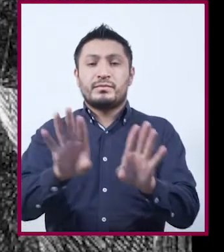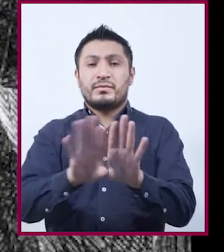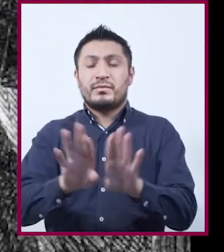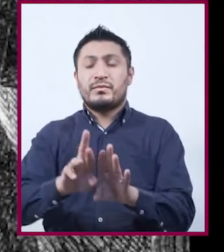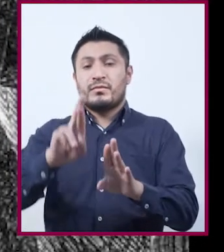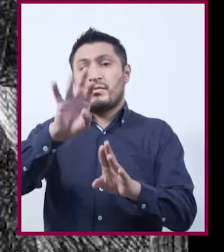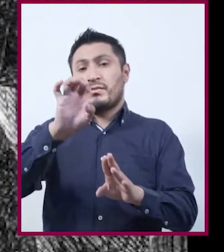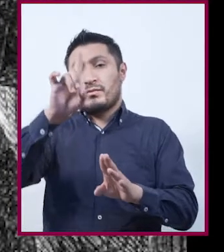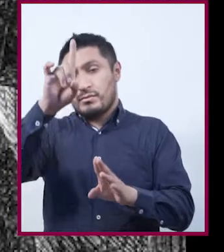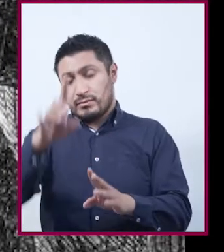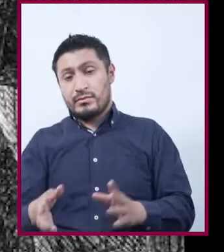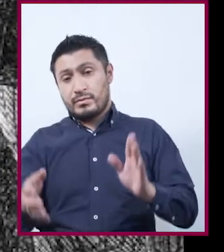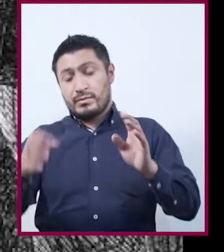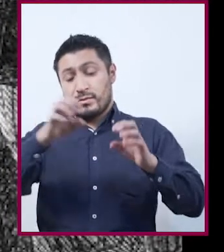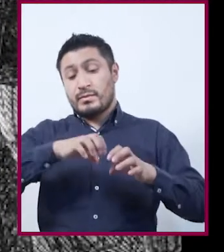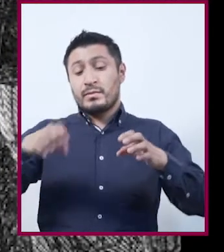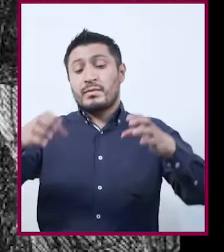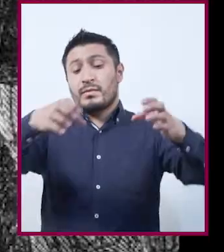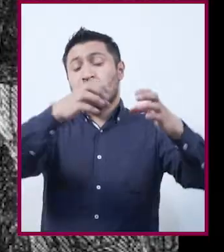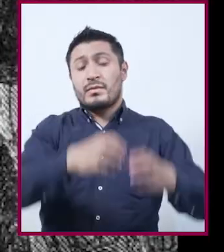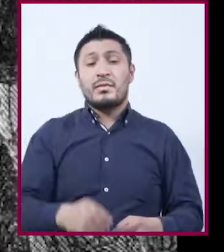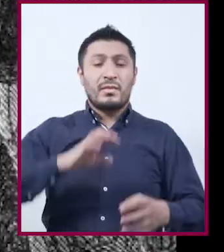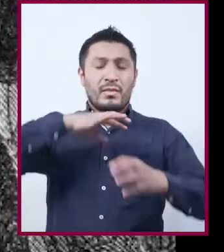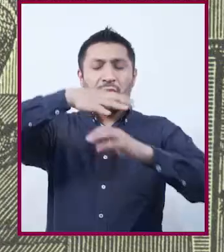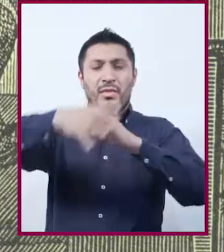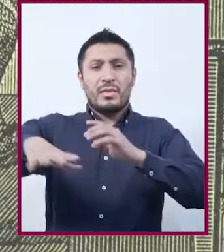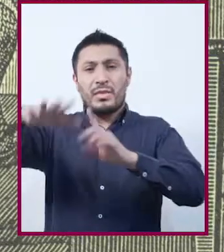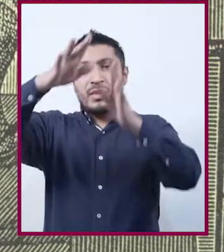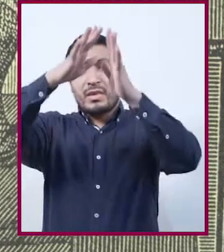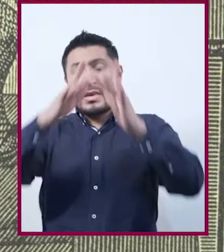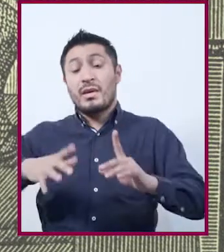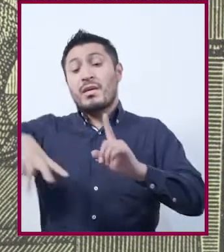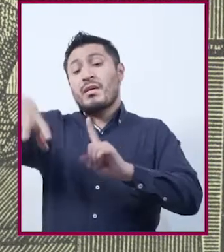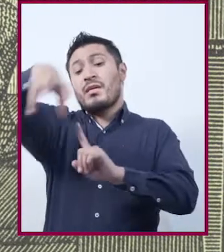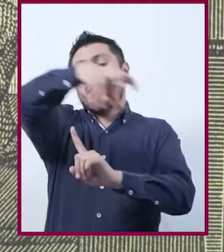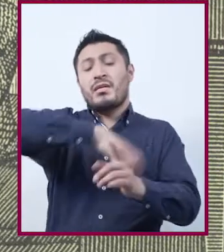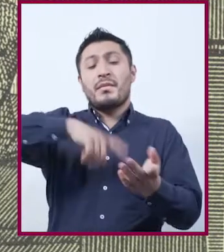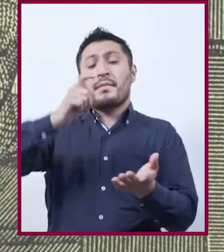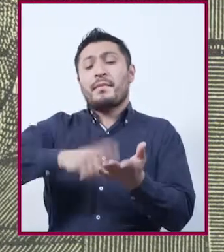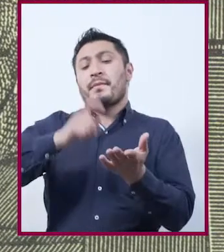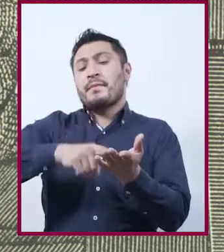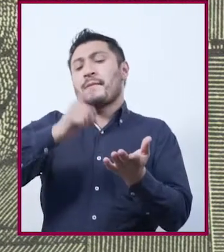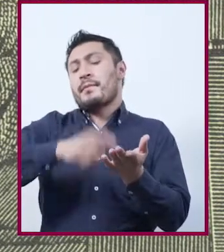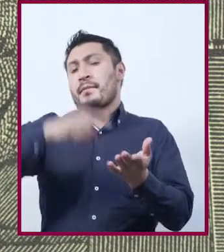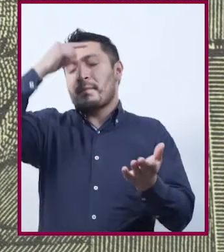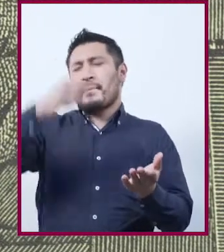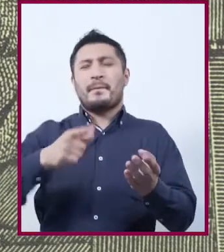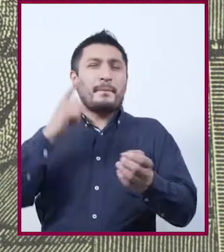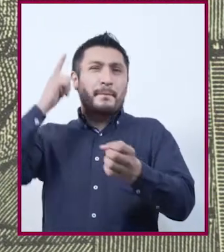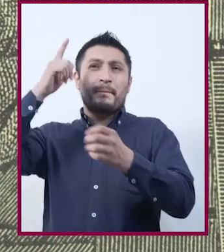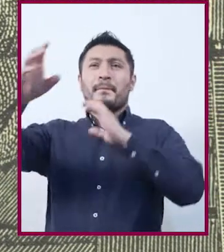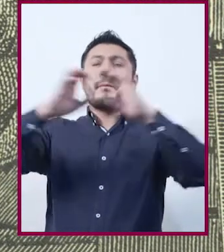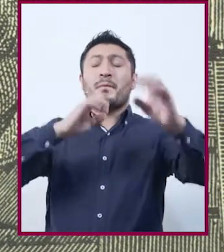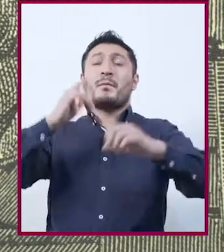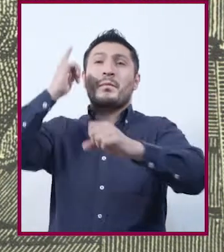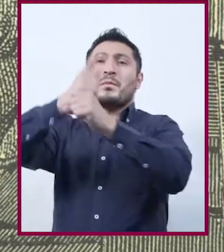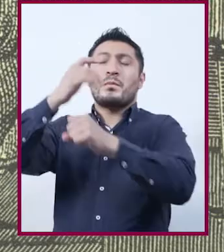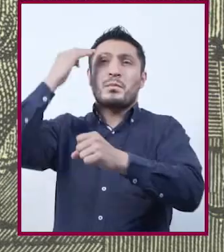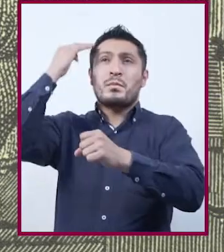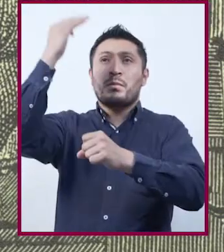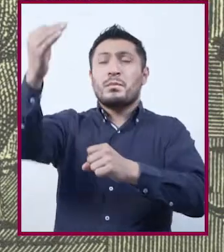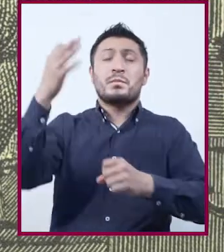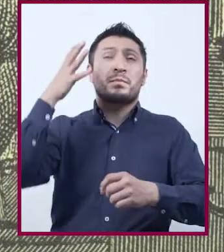instalación de una pequeña red de estaciones meteorológicas en los alrededores de París, conectadas por telégrafo para predecir el mal